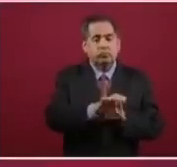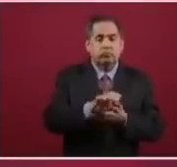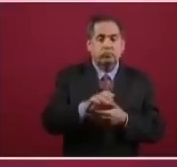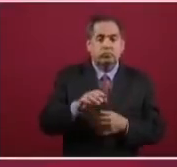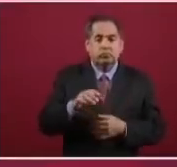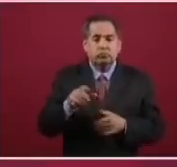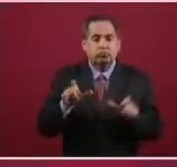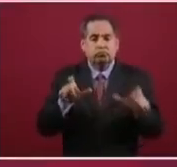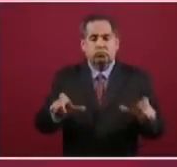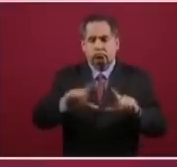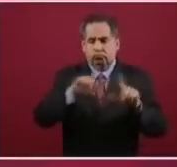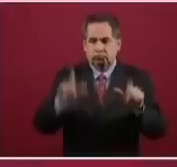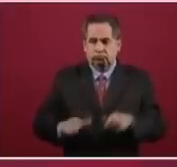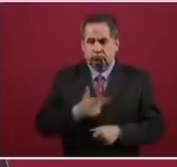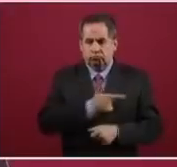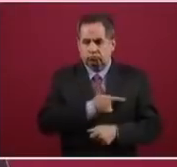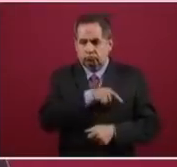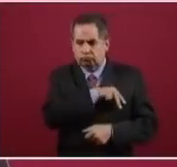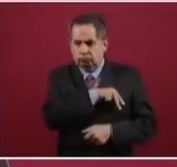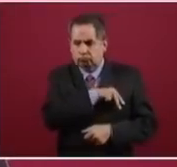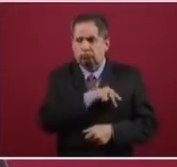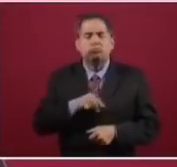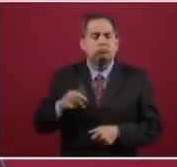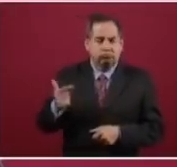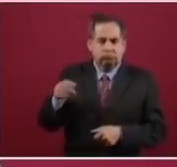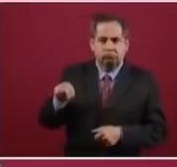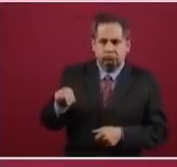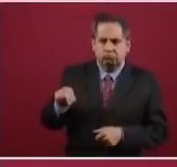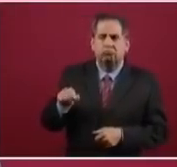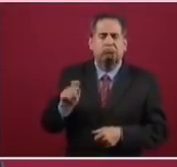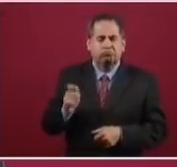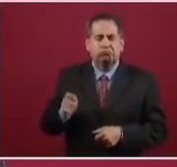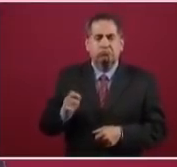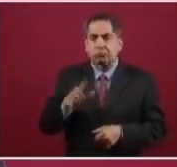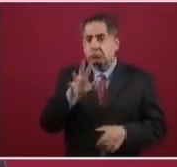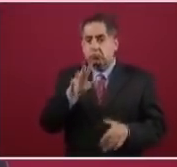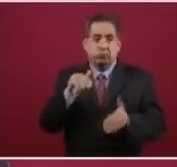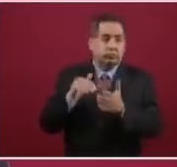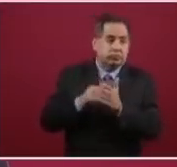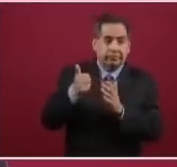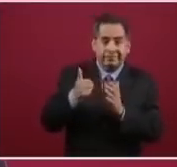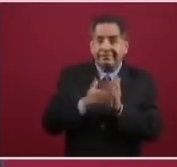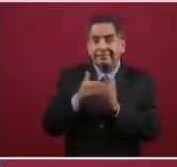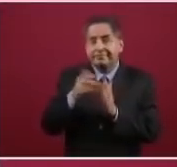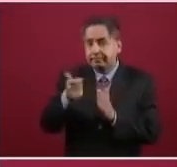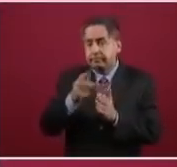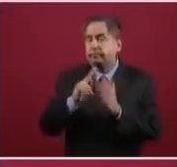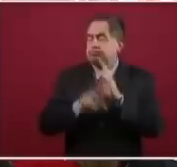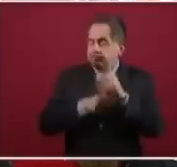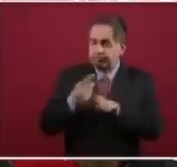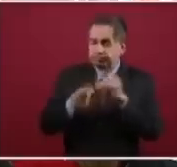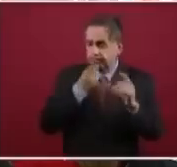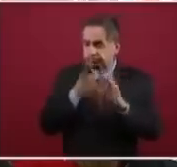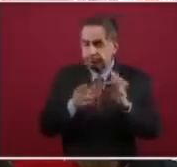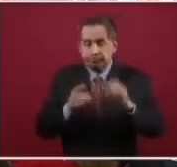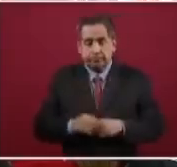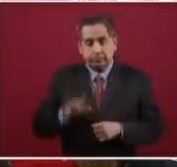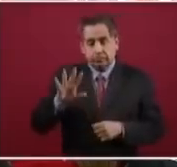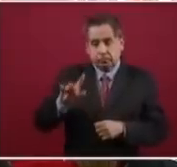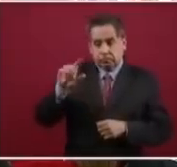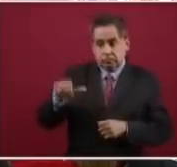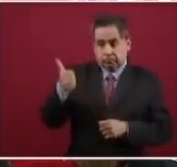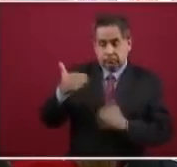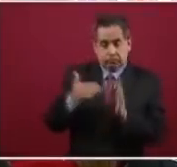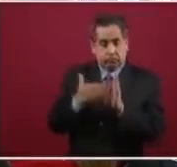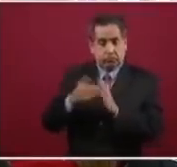son 56 6.000 millones de pesos y déjenme volver a subrayar algo los 56 mil millones